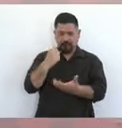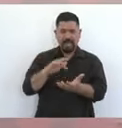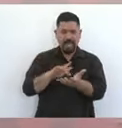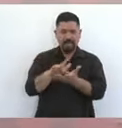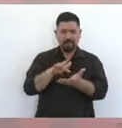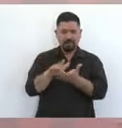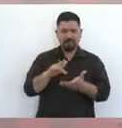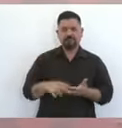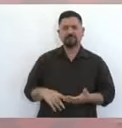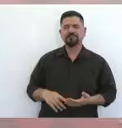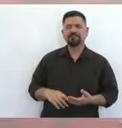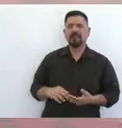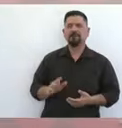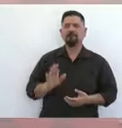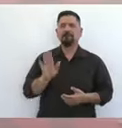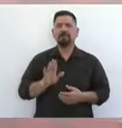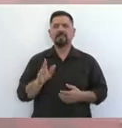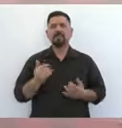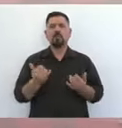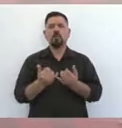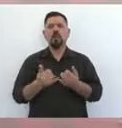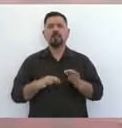como si fuese un jornal,